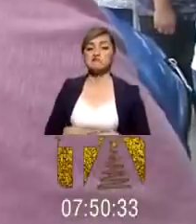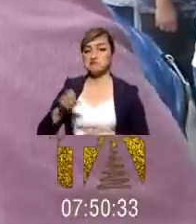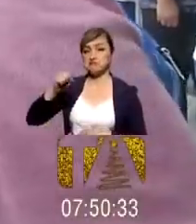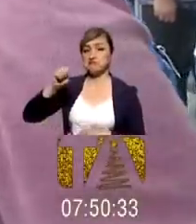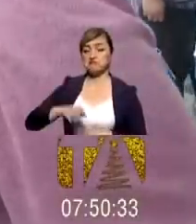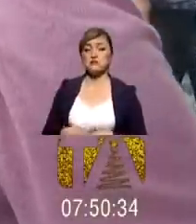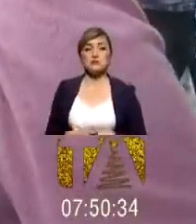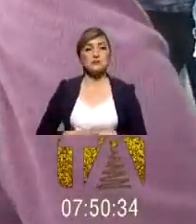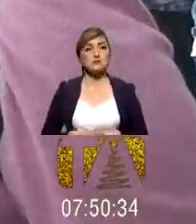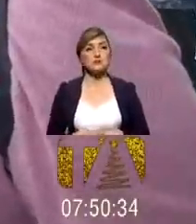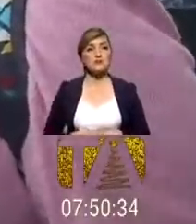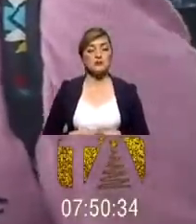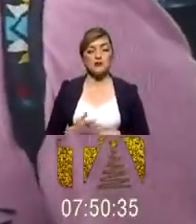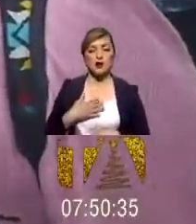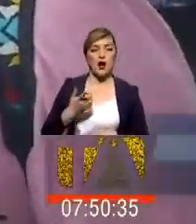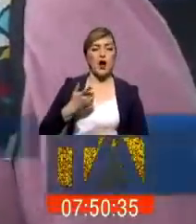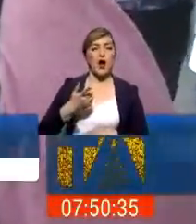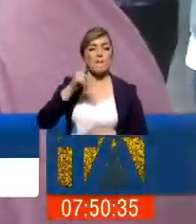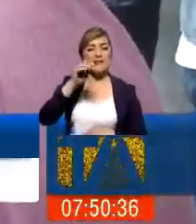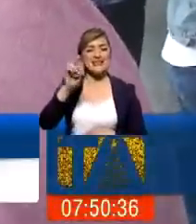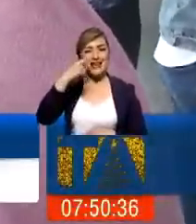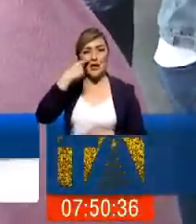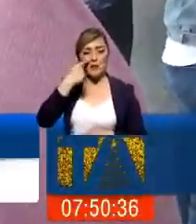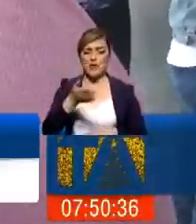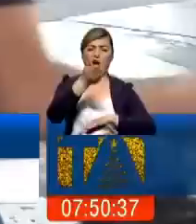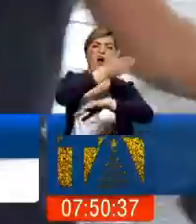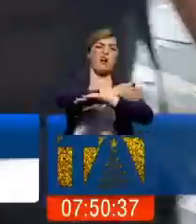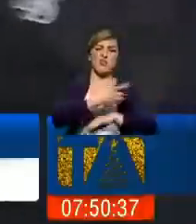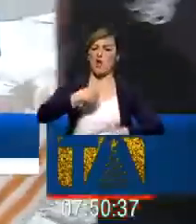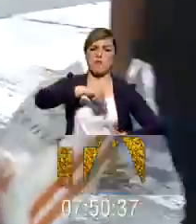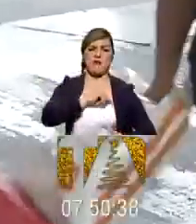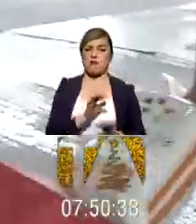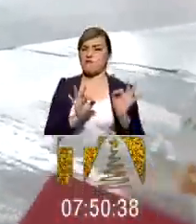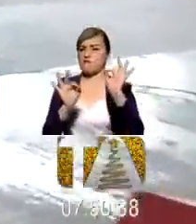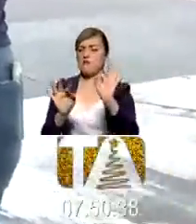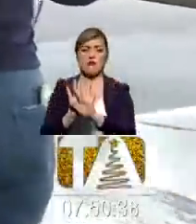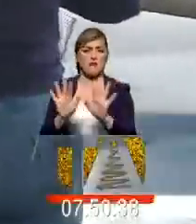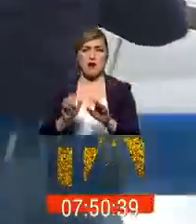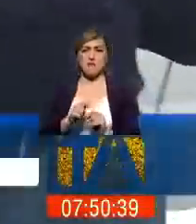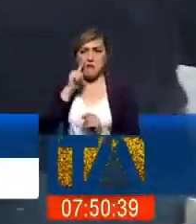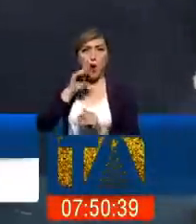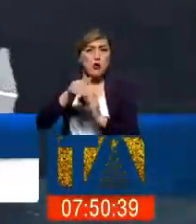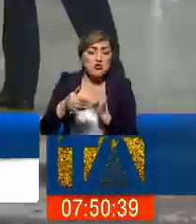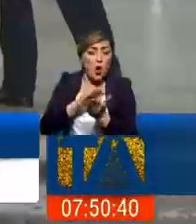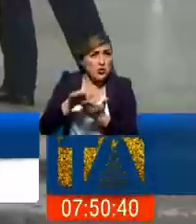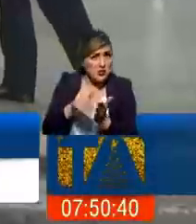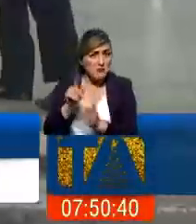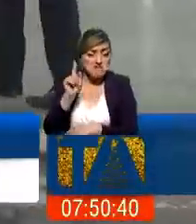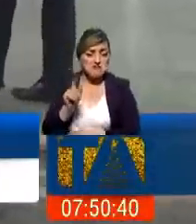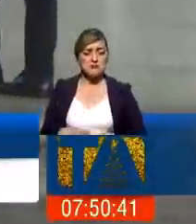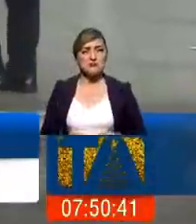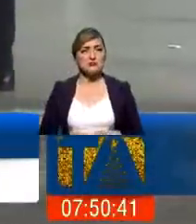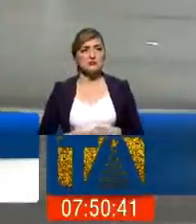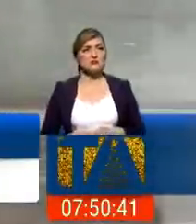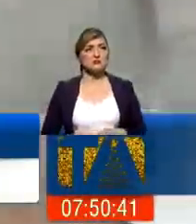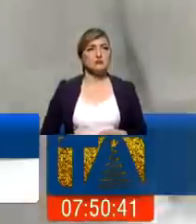rápida? No. ¿Solo la PCR? A mí la PCR la traigo hecha desde España. El retorno del aislamiento preventivo obligatorio tomó por sorpresa al